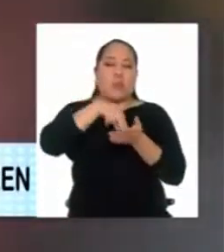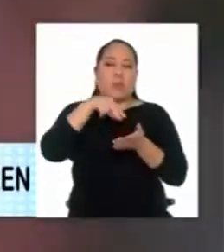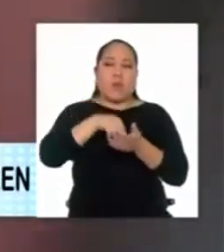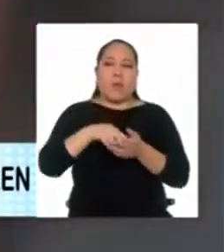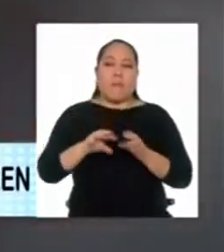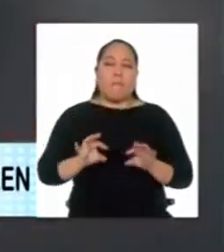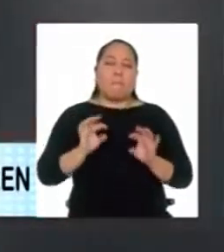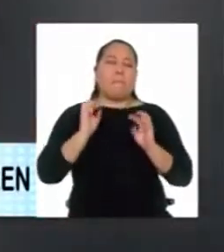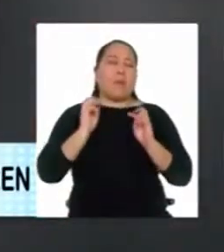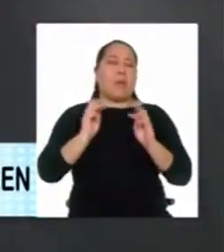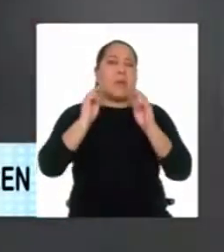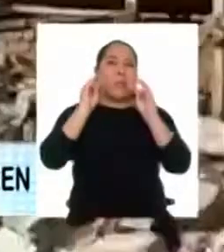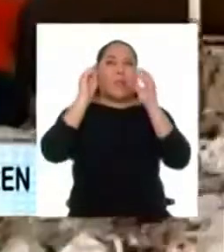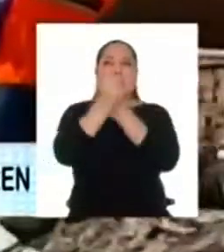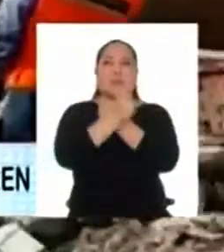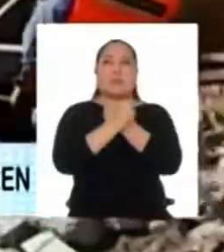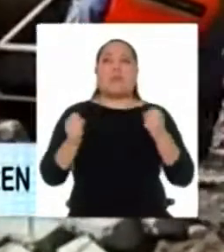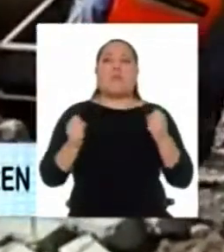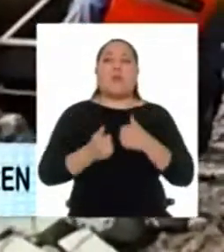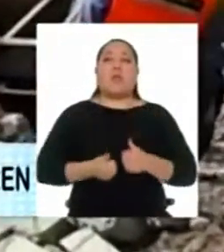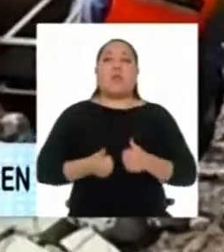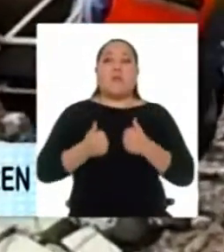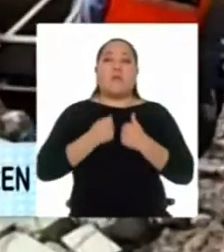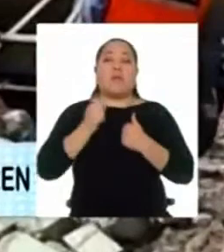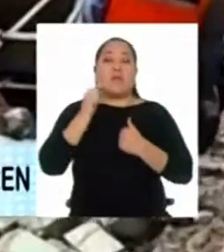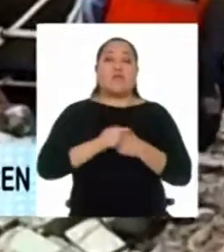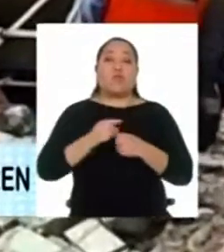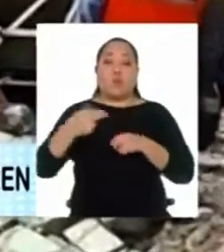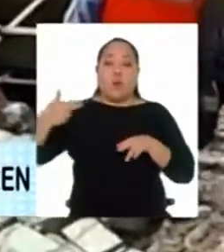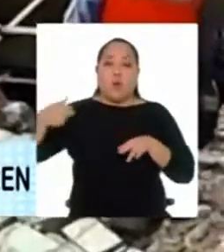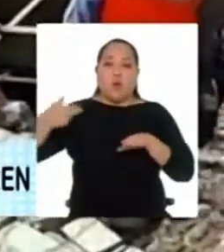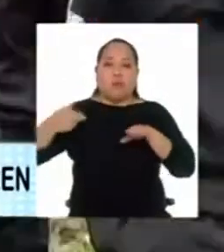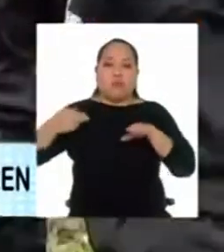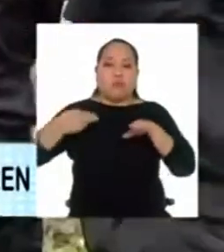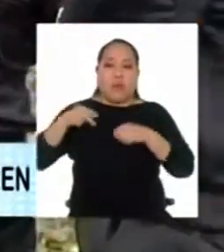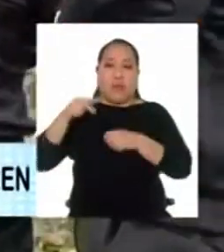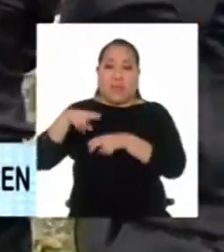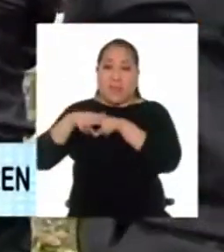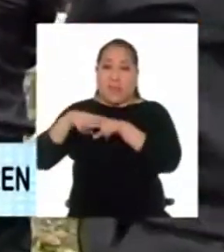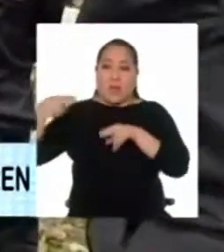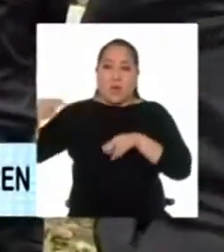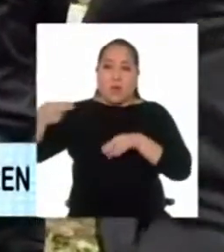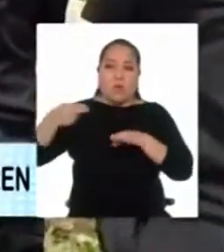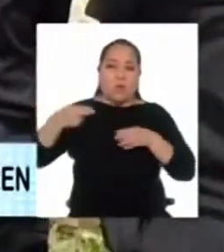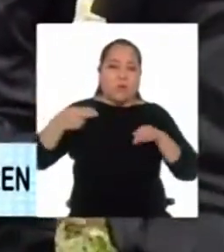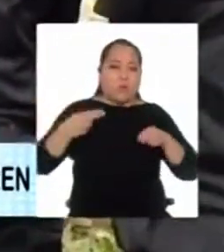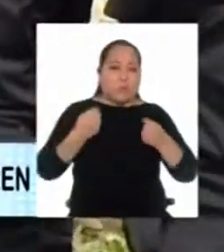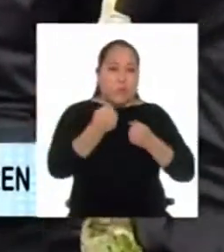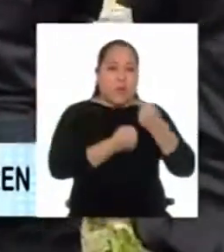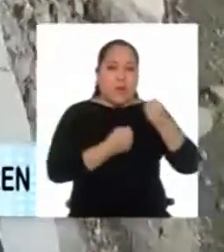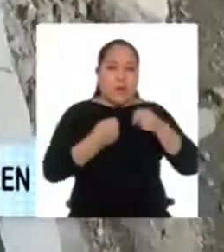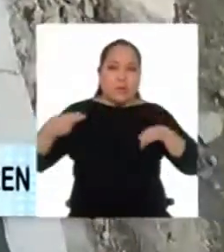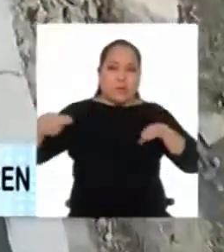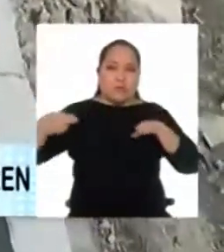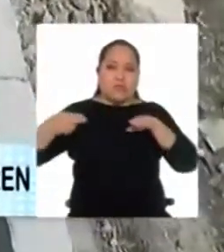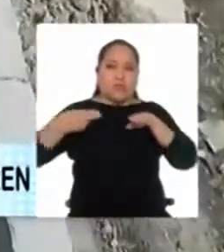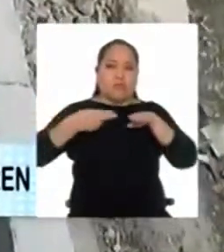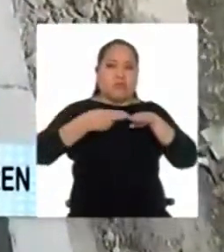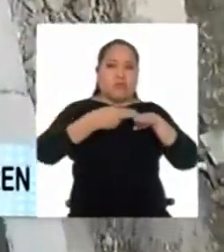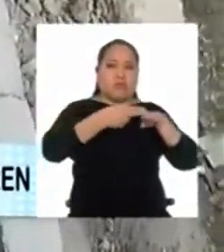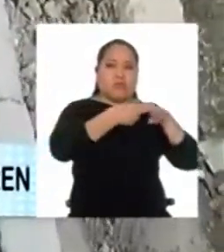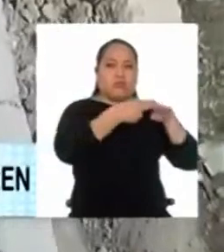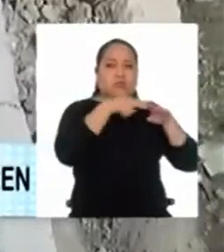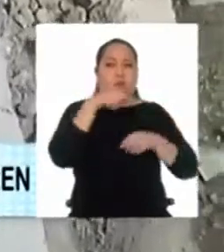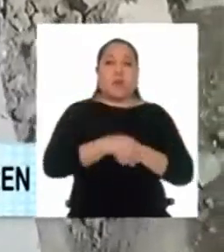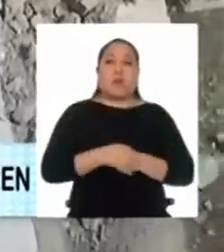Un milagro le salvó la vida luego de que su vehículo fuera arrastrado al menos 100 metros por un tren de carga que trasladaba ácido